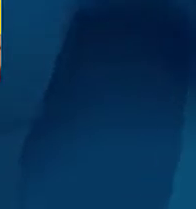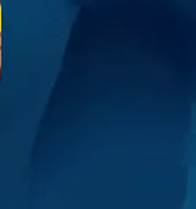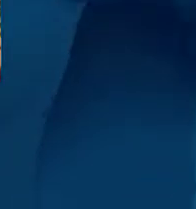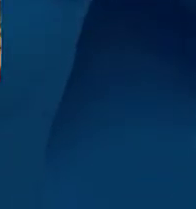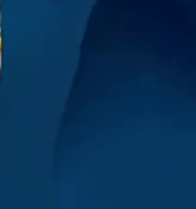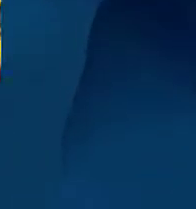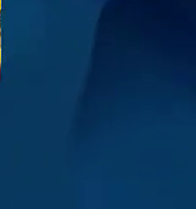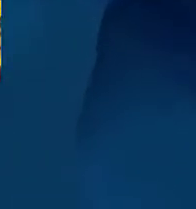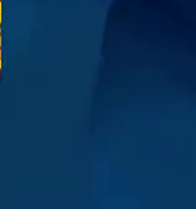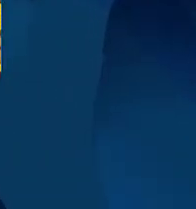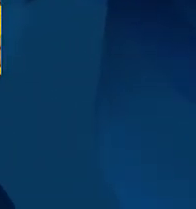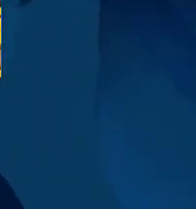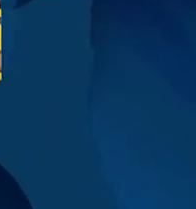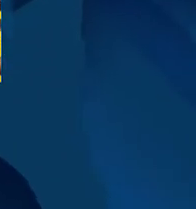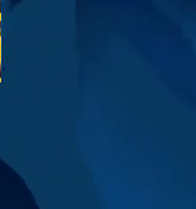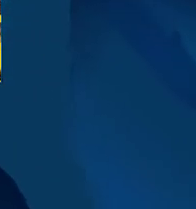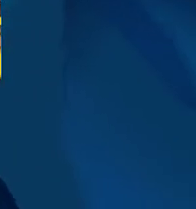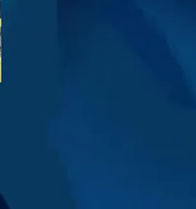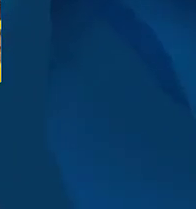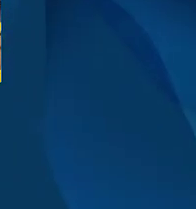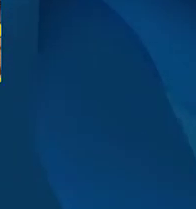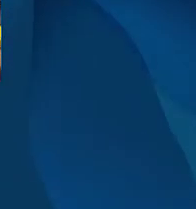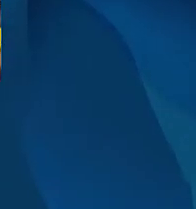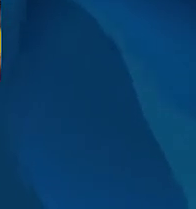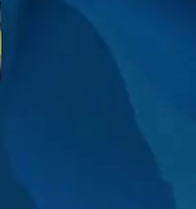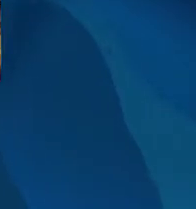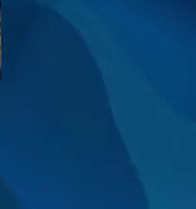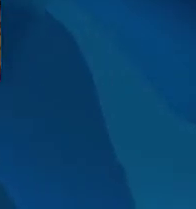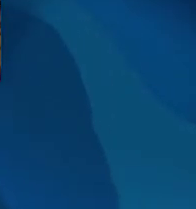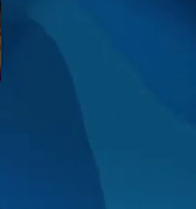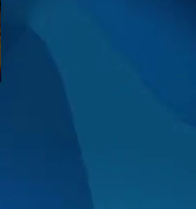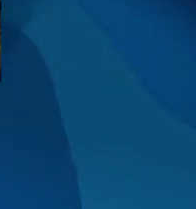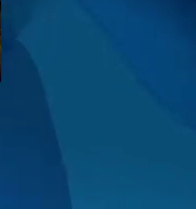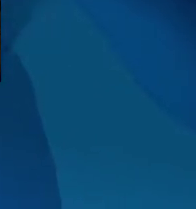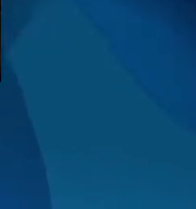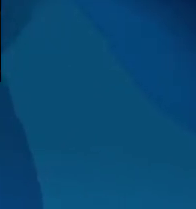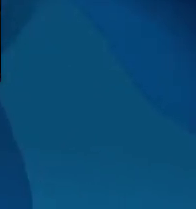nacer o morir.